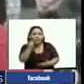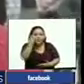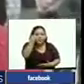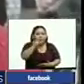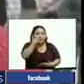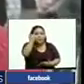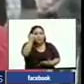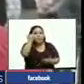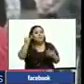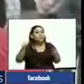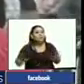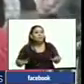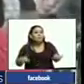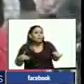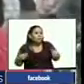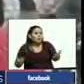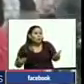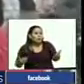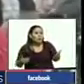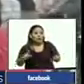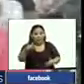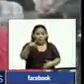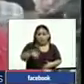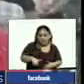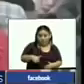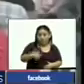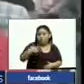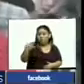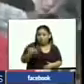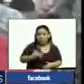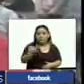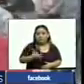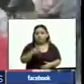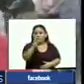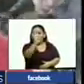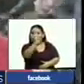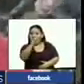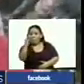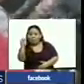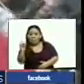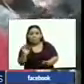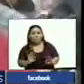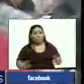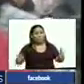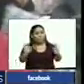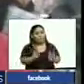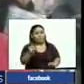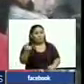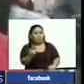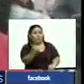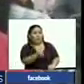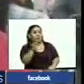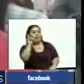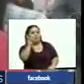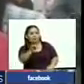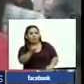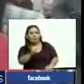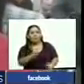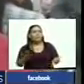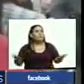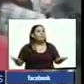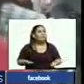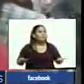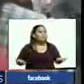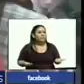por la necesidad que este país requiere en este momento de más y mejores ciudadanos y eso es lo que ha hecho